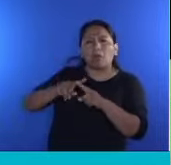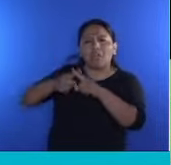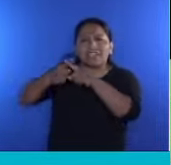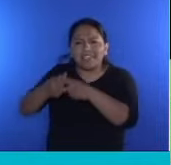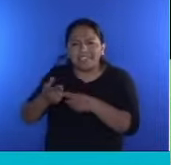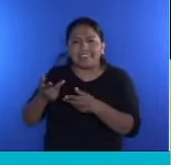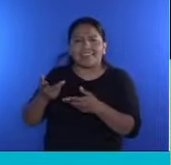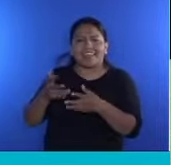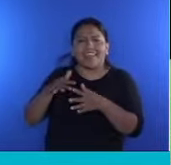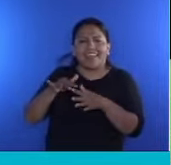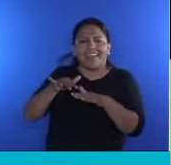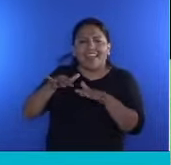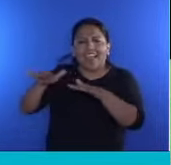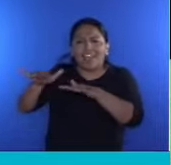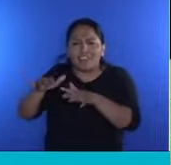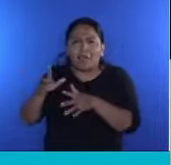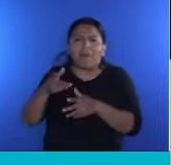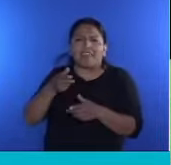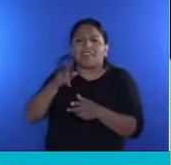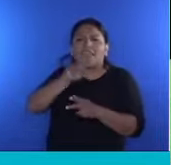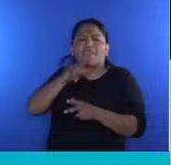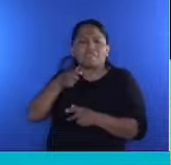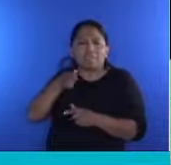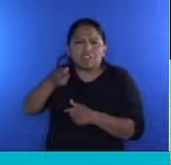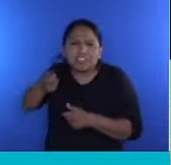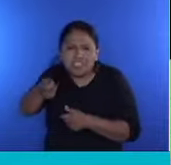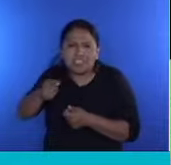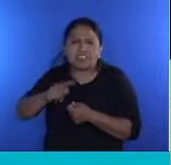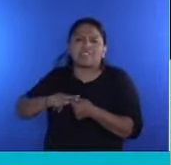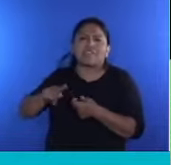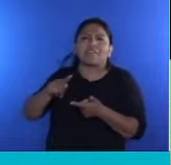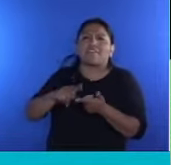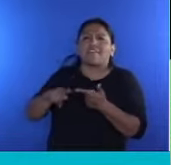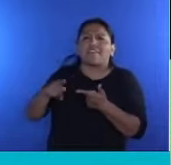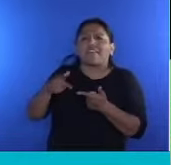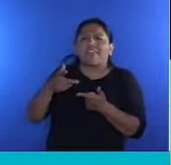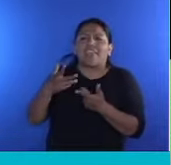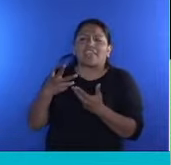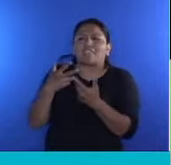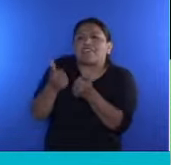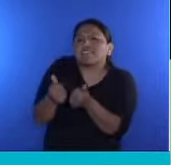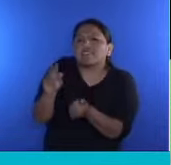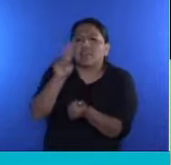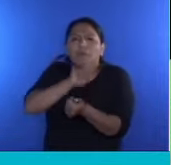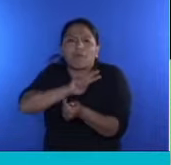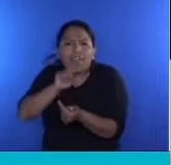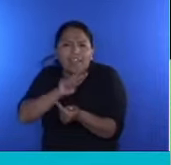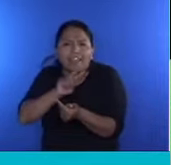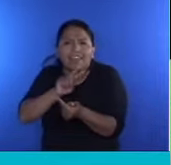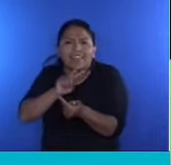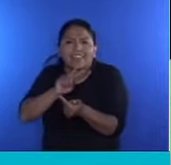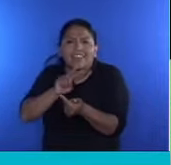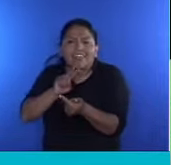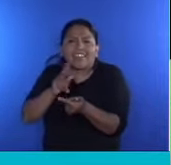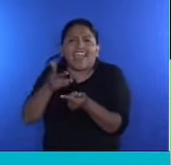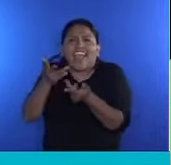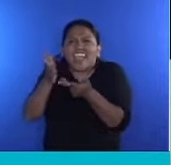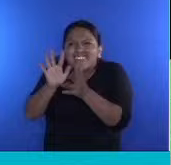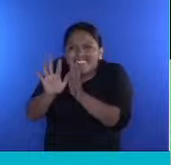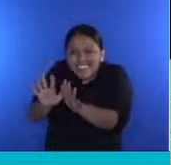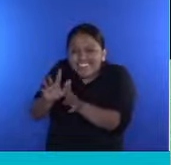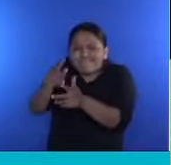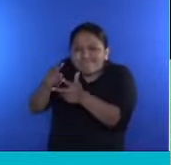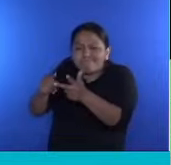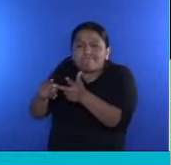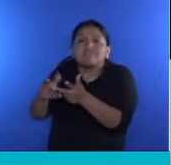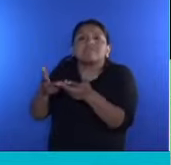de femicidio, de defensa a la mujer, es que se han